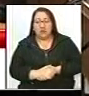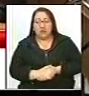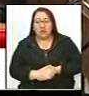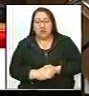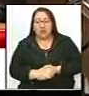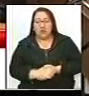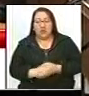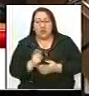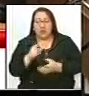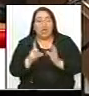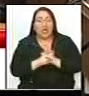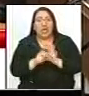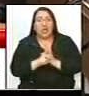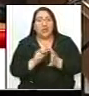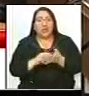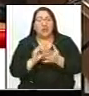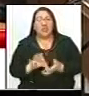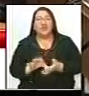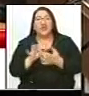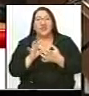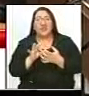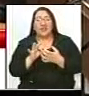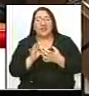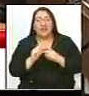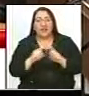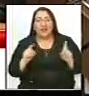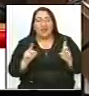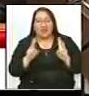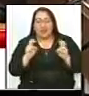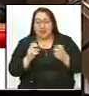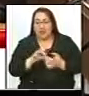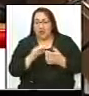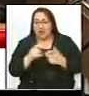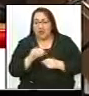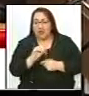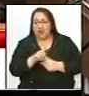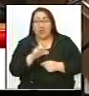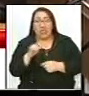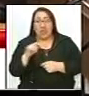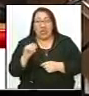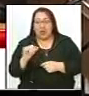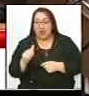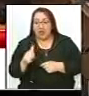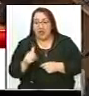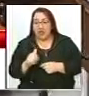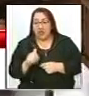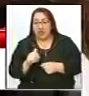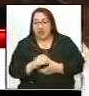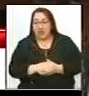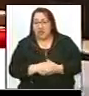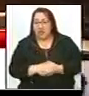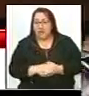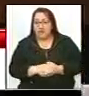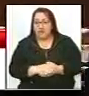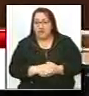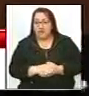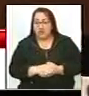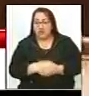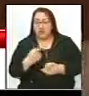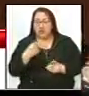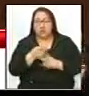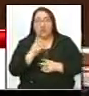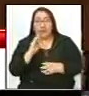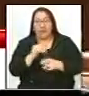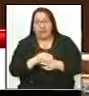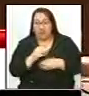es que esta ley es particular, esta situación es particular. Cuando existe Jaica... Cuando existe no solamente Jaica, Banco